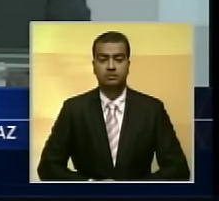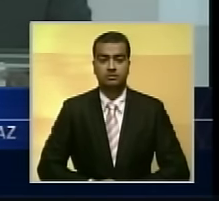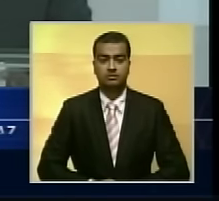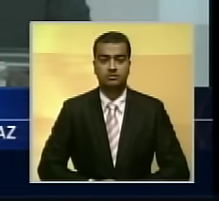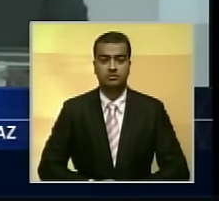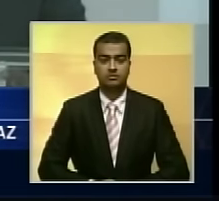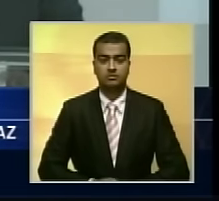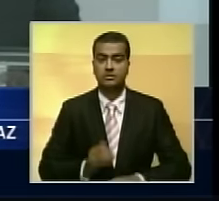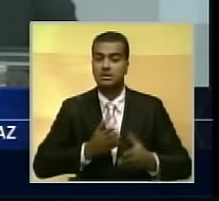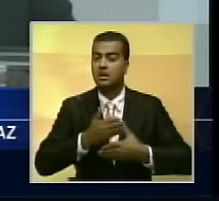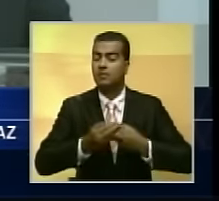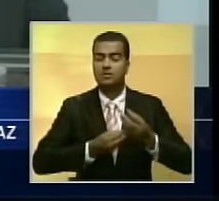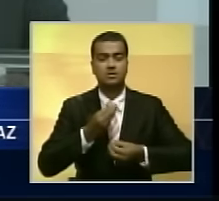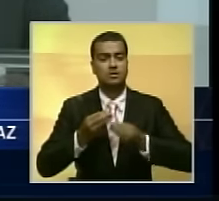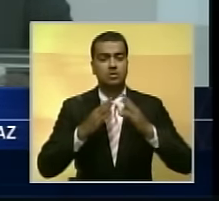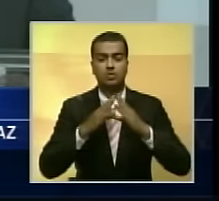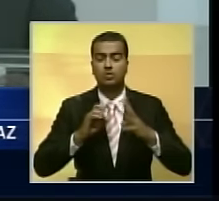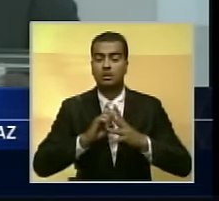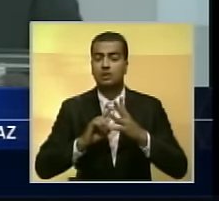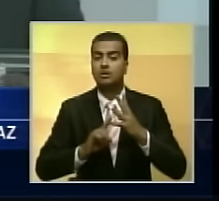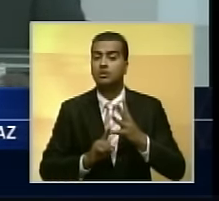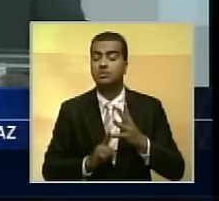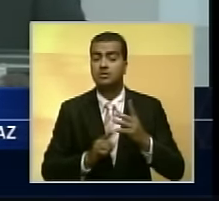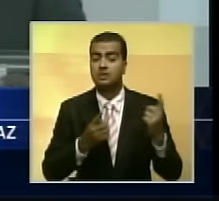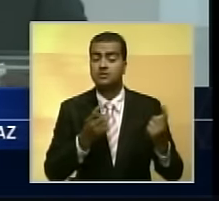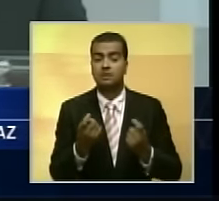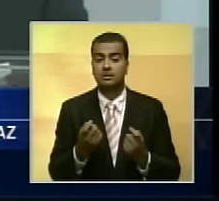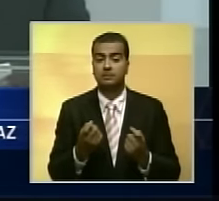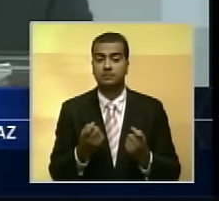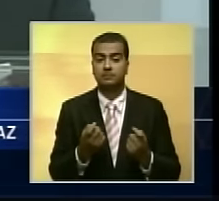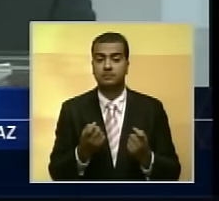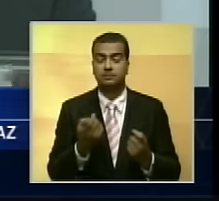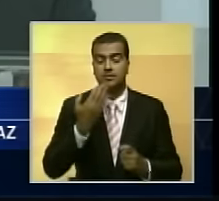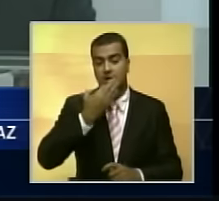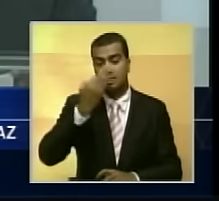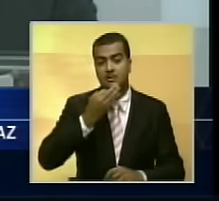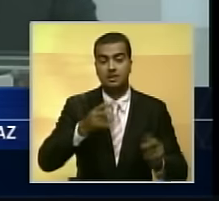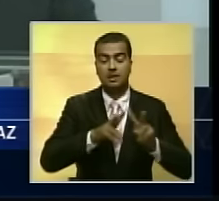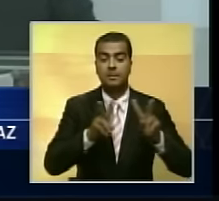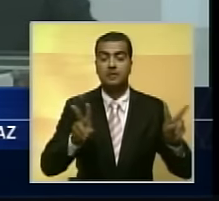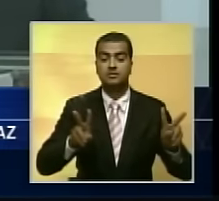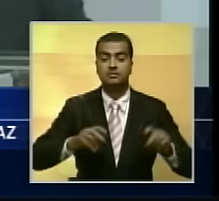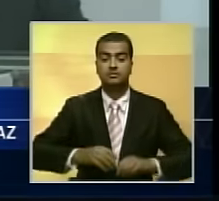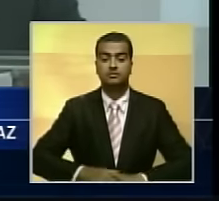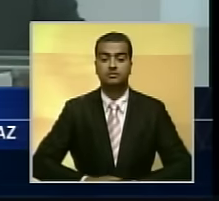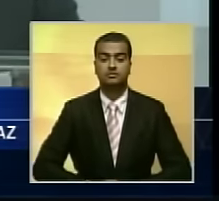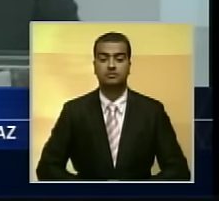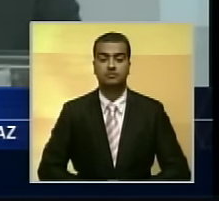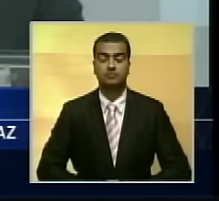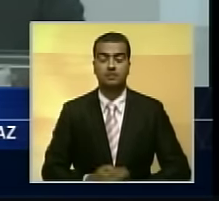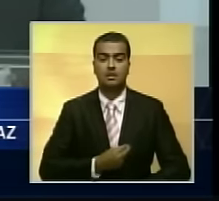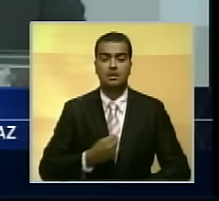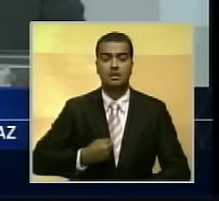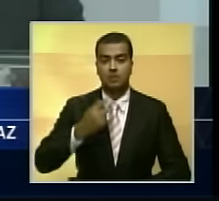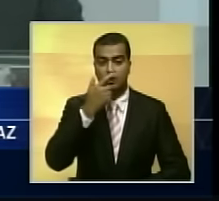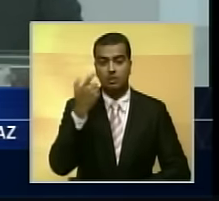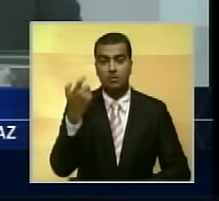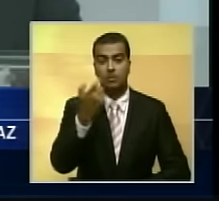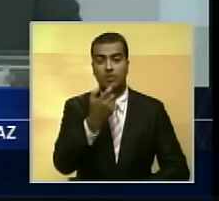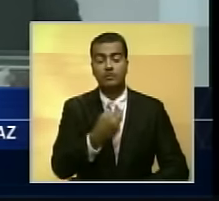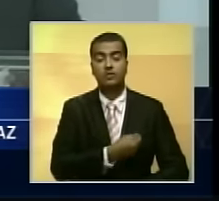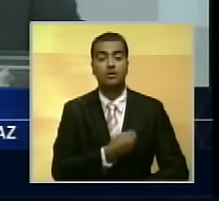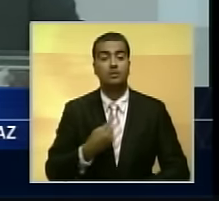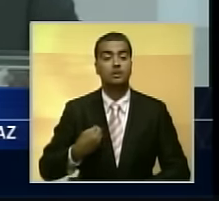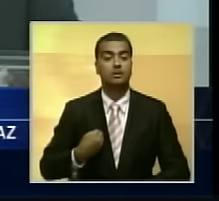Seguiremos realizando todas las acciones que sean necesarias para garantizar la paz de nuestro pueblo y de